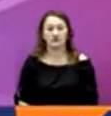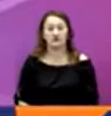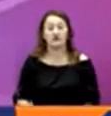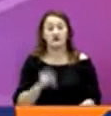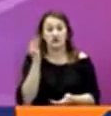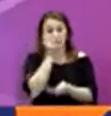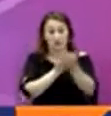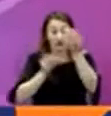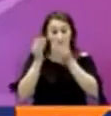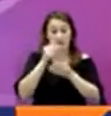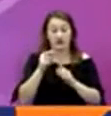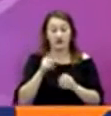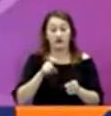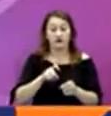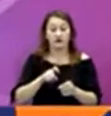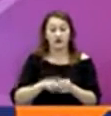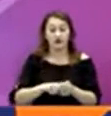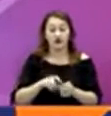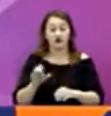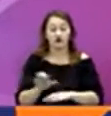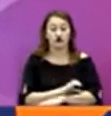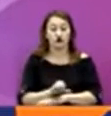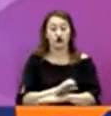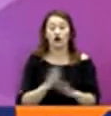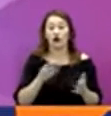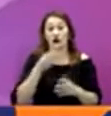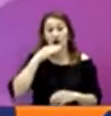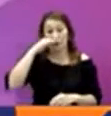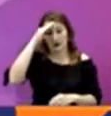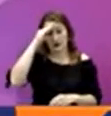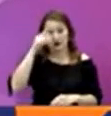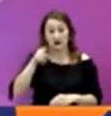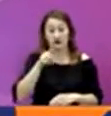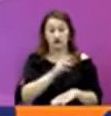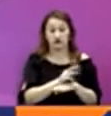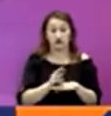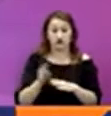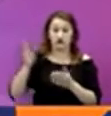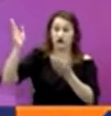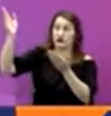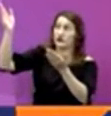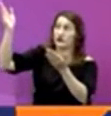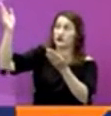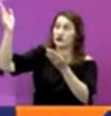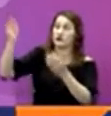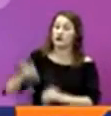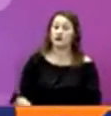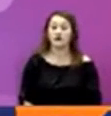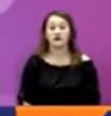de sistemas informáticos, trabajen en Medellín, vaya a la página